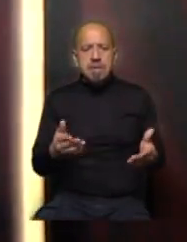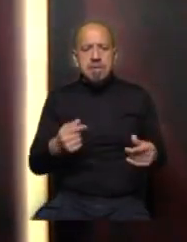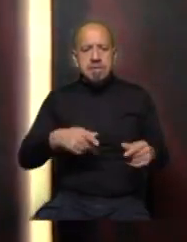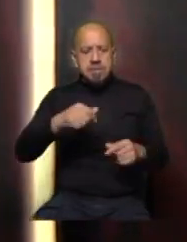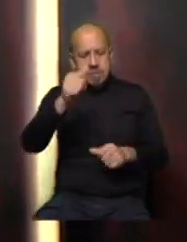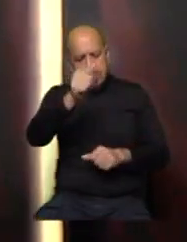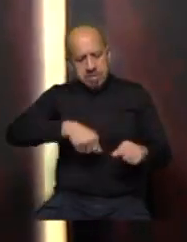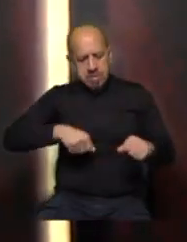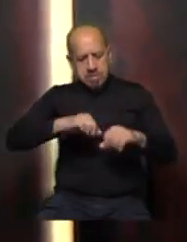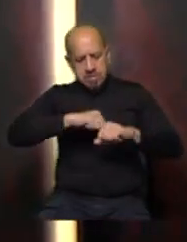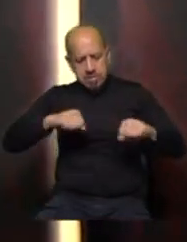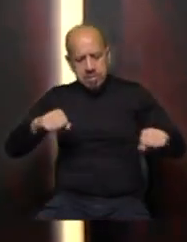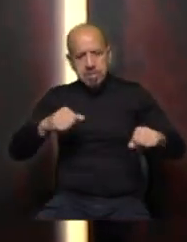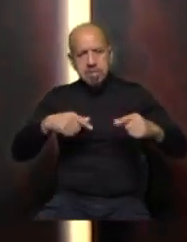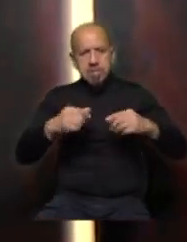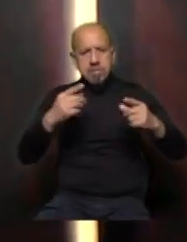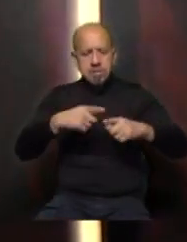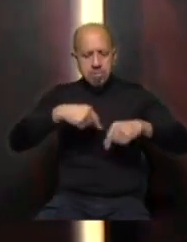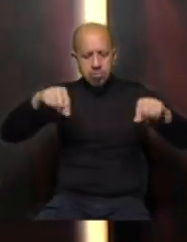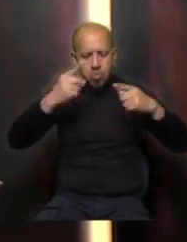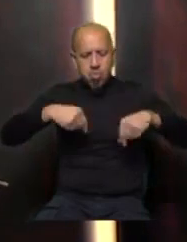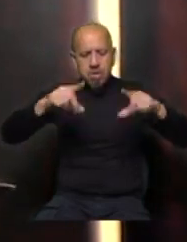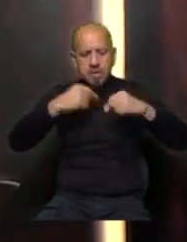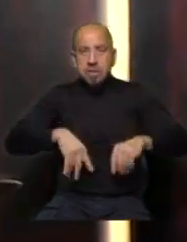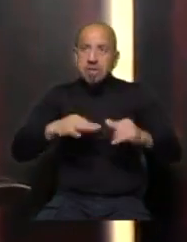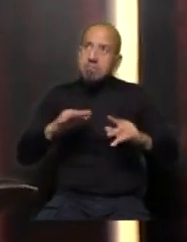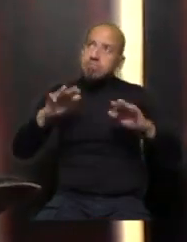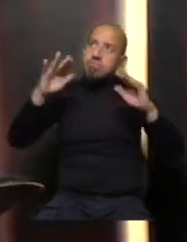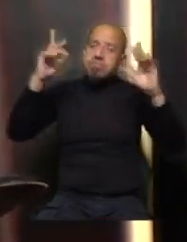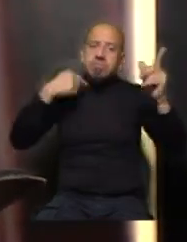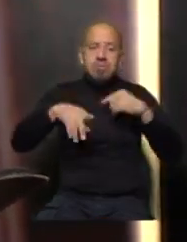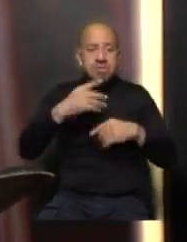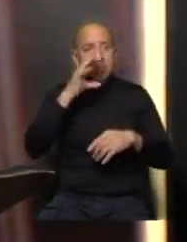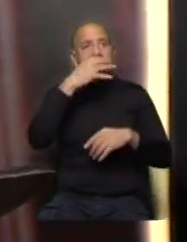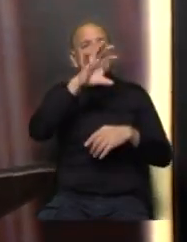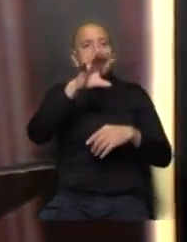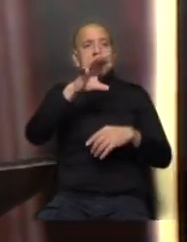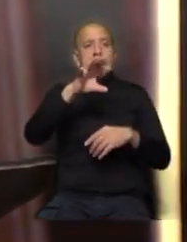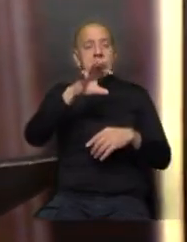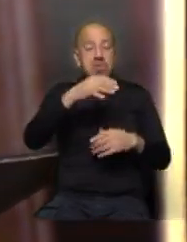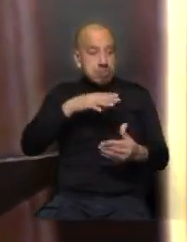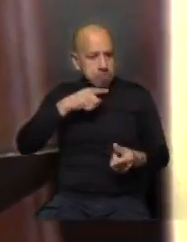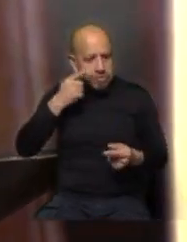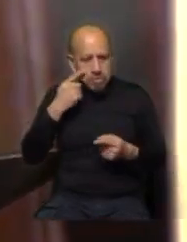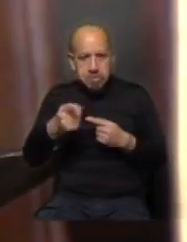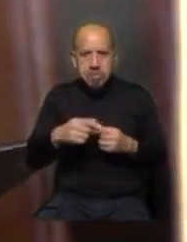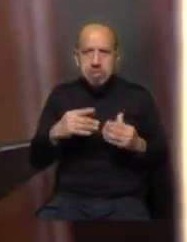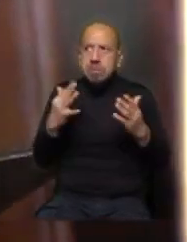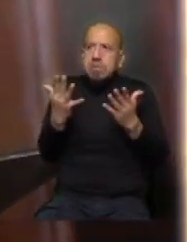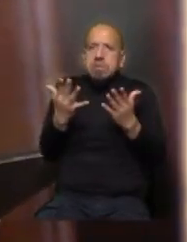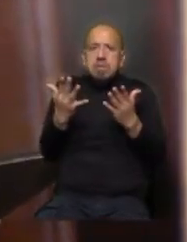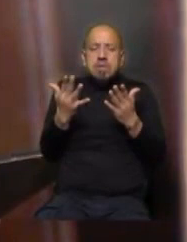funda y envoltura de un Tajo las plumas superiores volaron y la sirvienta dio un grito de horror con toda la boca abierta llevándose las manos